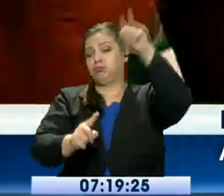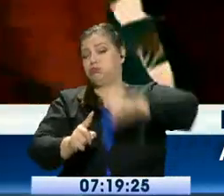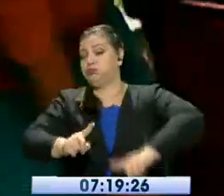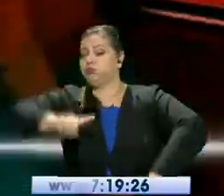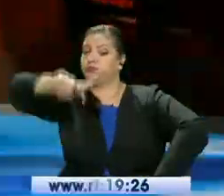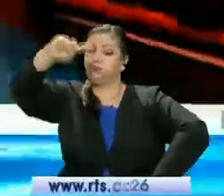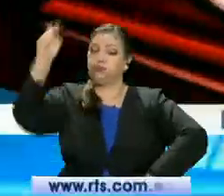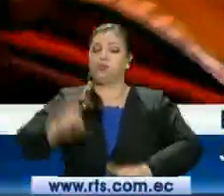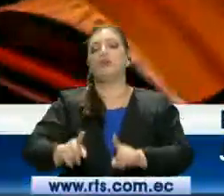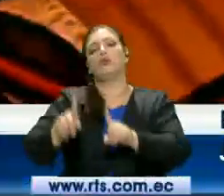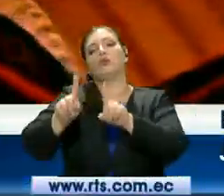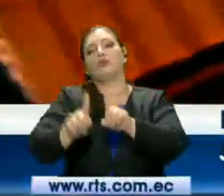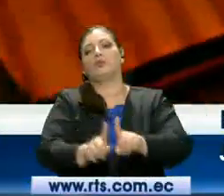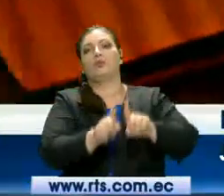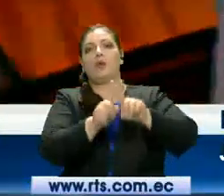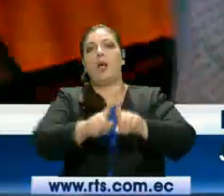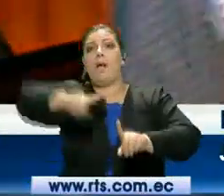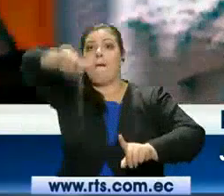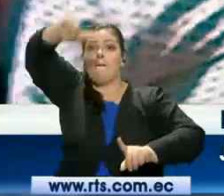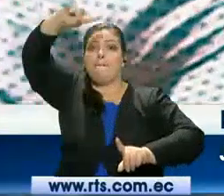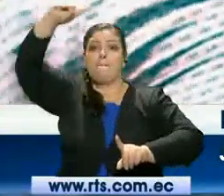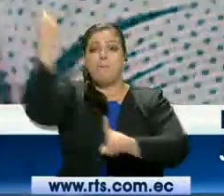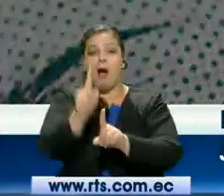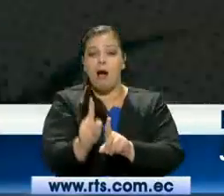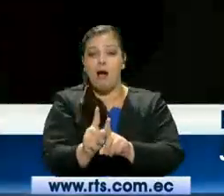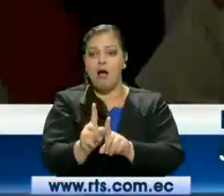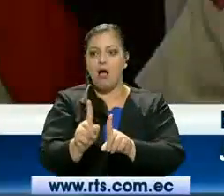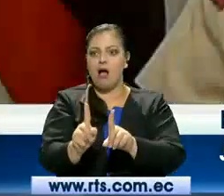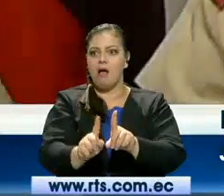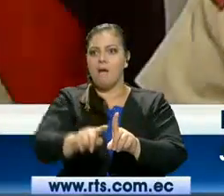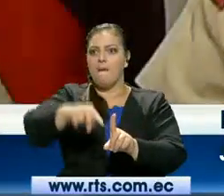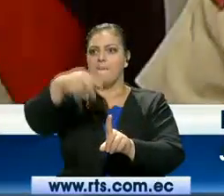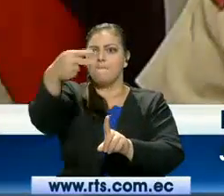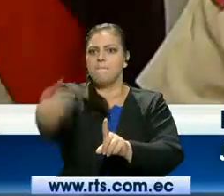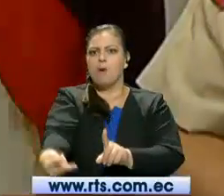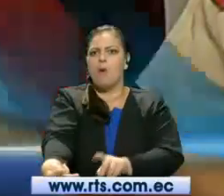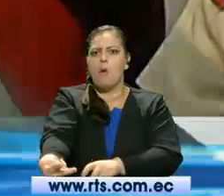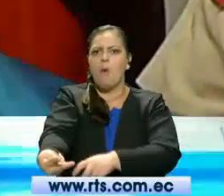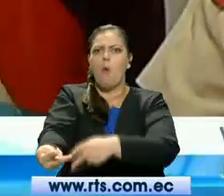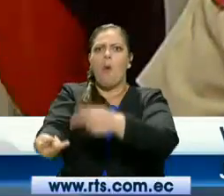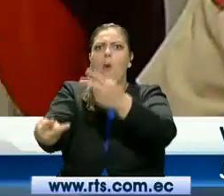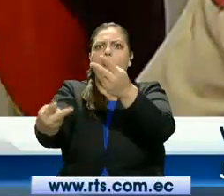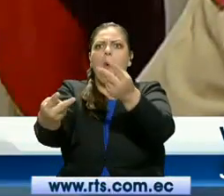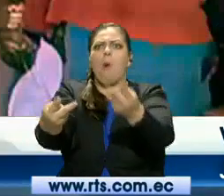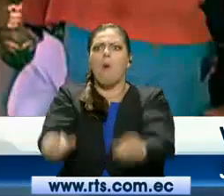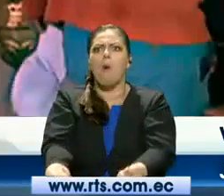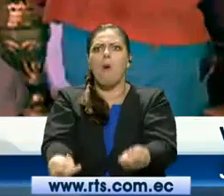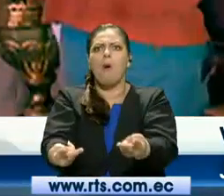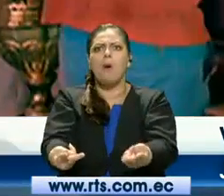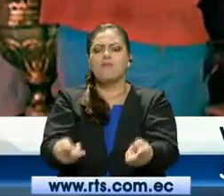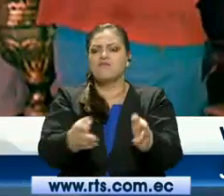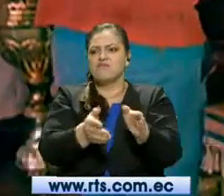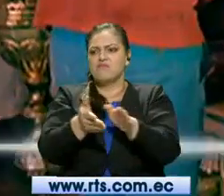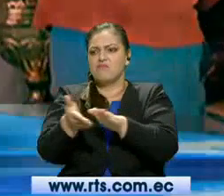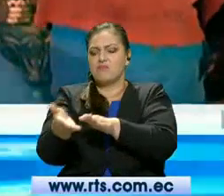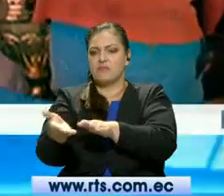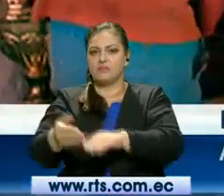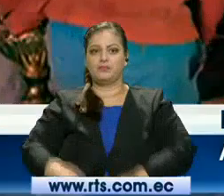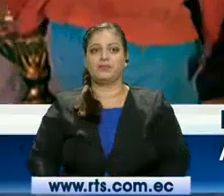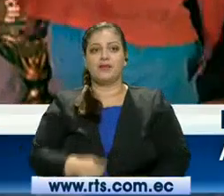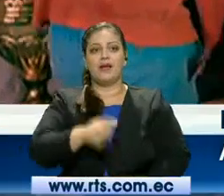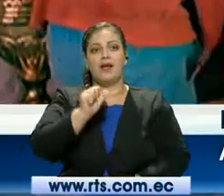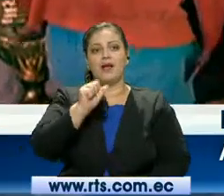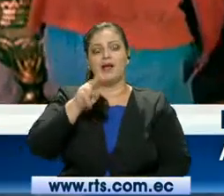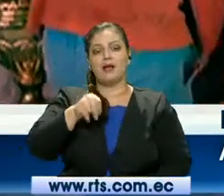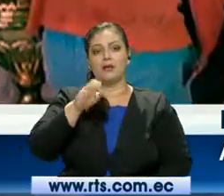un rayo ocasionó su muerte. Se podía observar quemaduras en el cadáver. Anthony Peñafiel, de 17